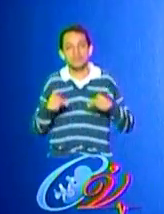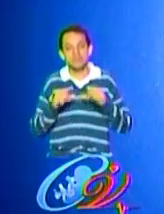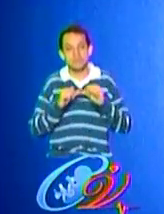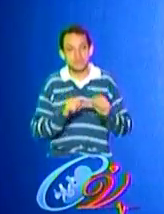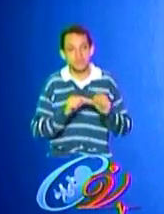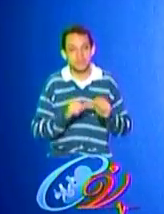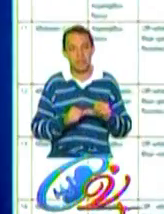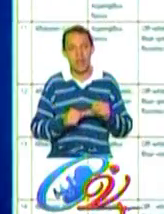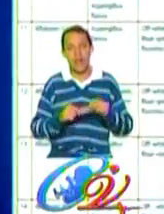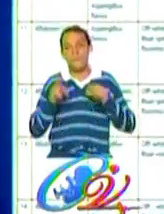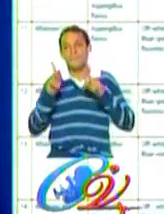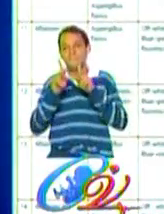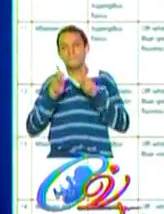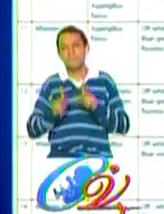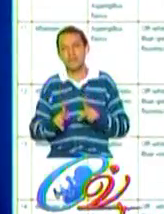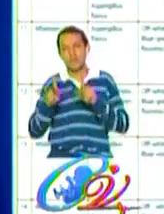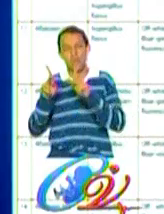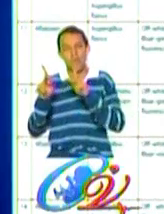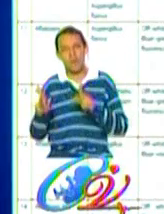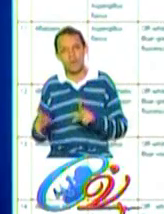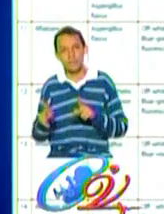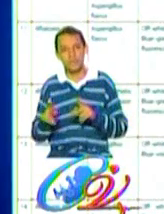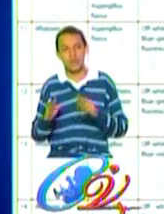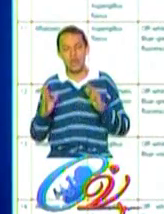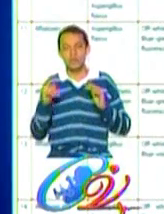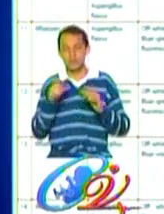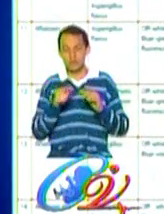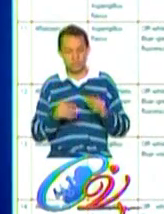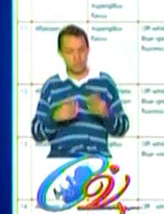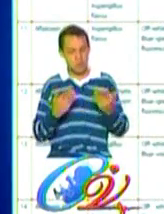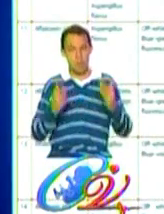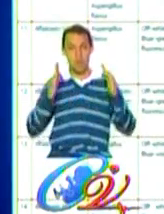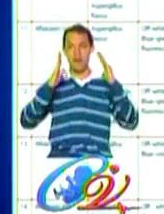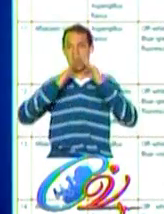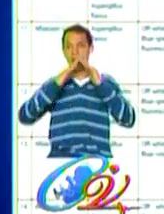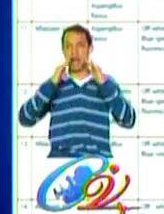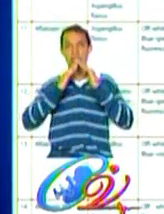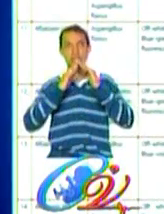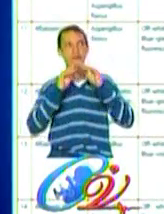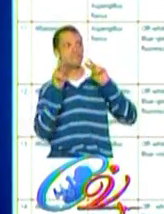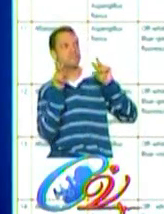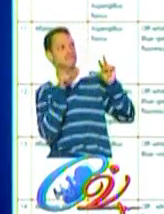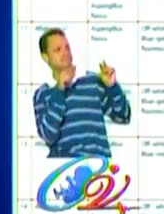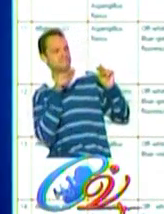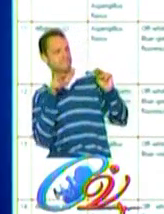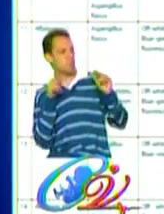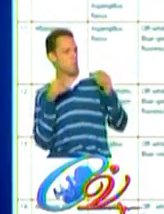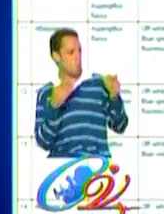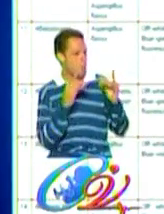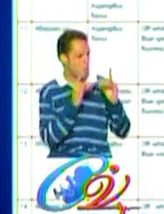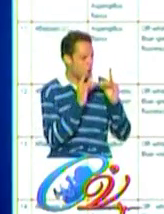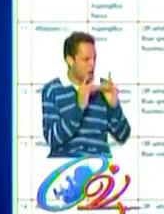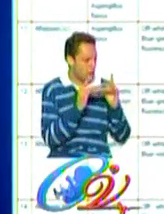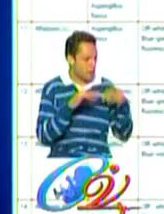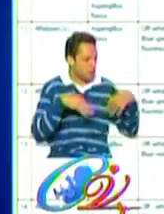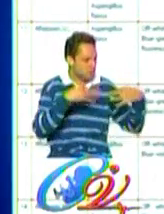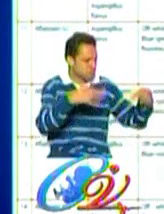pacientes básicamente les analizamos la casa también, porque usualmente tienen estas mismas